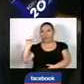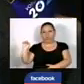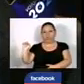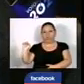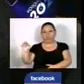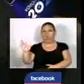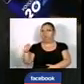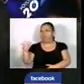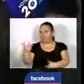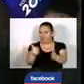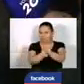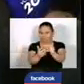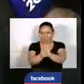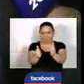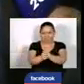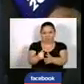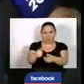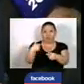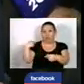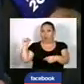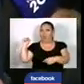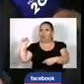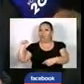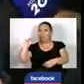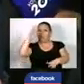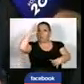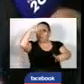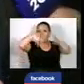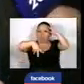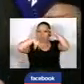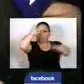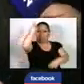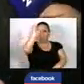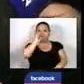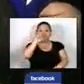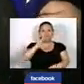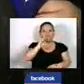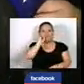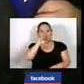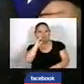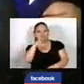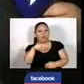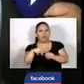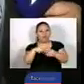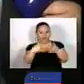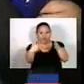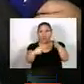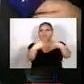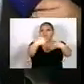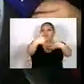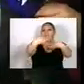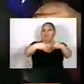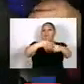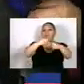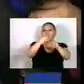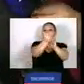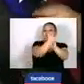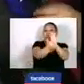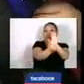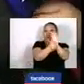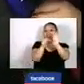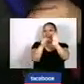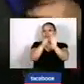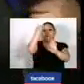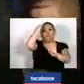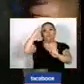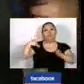primero de los delitos es por difusión ilegal de información, que se encuentra previsto en nuestra Ley Especial para una Vida Libre de Violencia para las